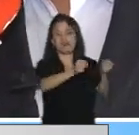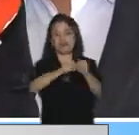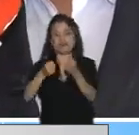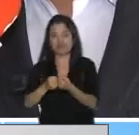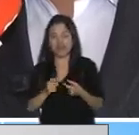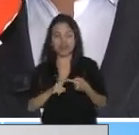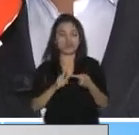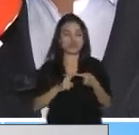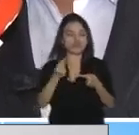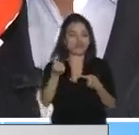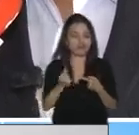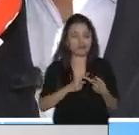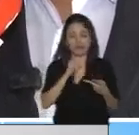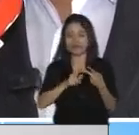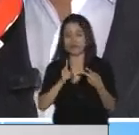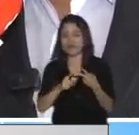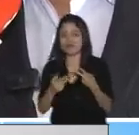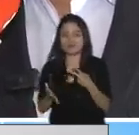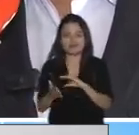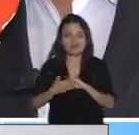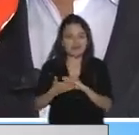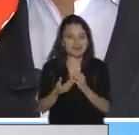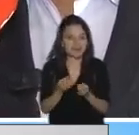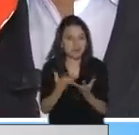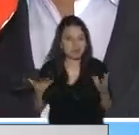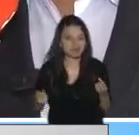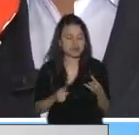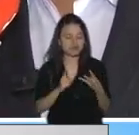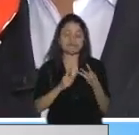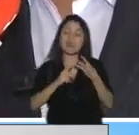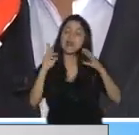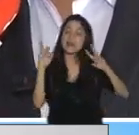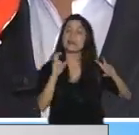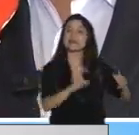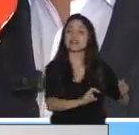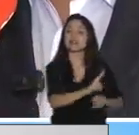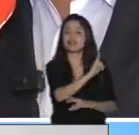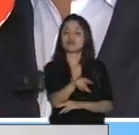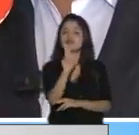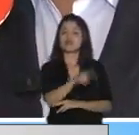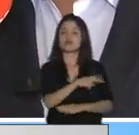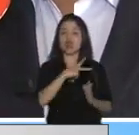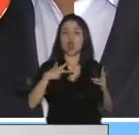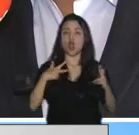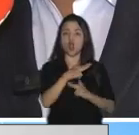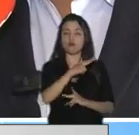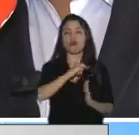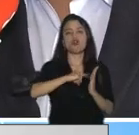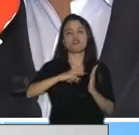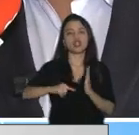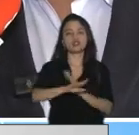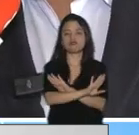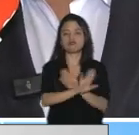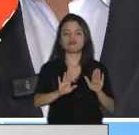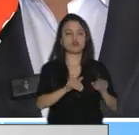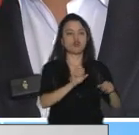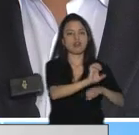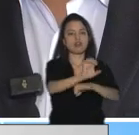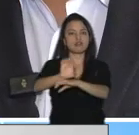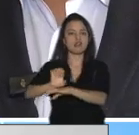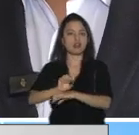morales, por daños económicos. Y vamos a iniciar investigaciones seguramente para cancelar varios de los contratos que tiene con las entidades